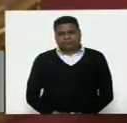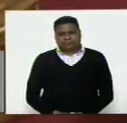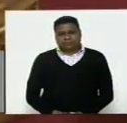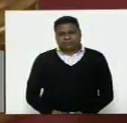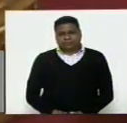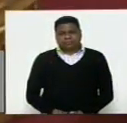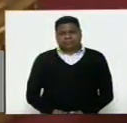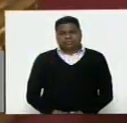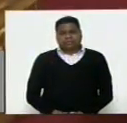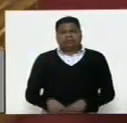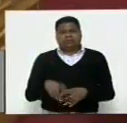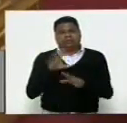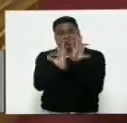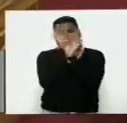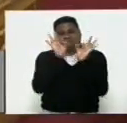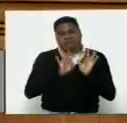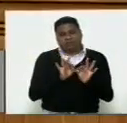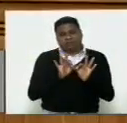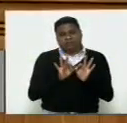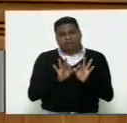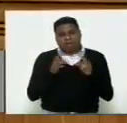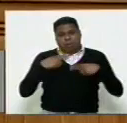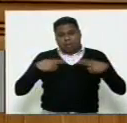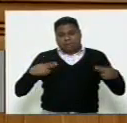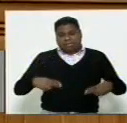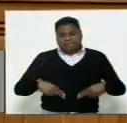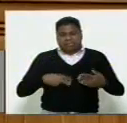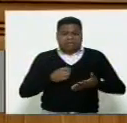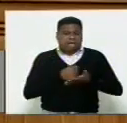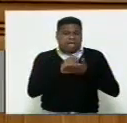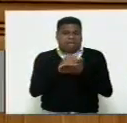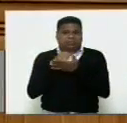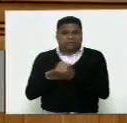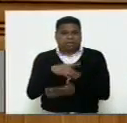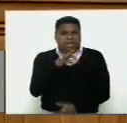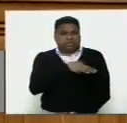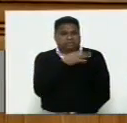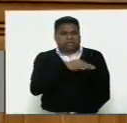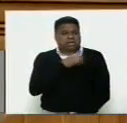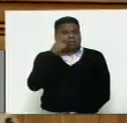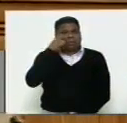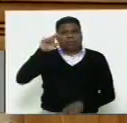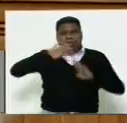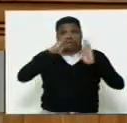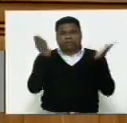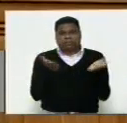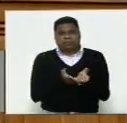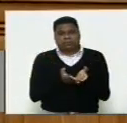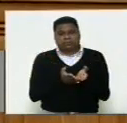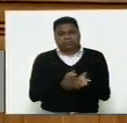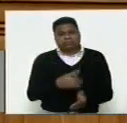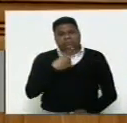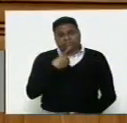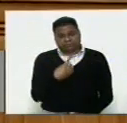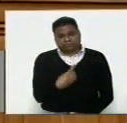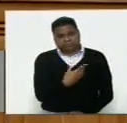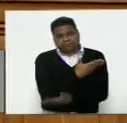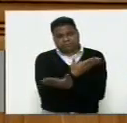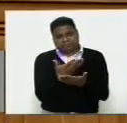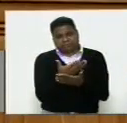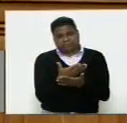humanista que aporta la revolución bolivariana para nuestra sociedad y para los pueblos del mundo. Afirmar que